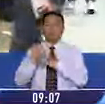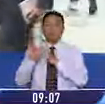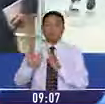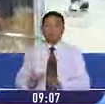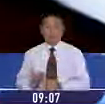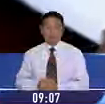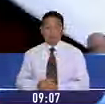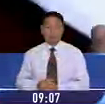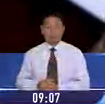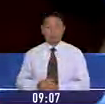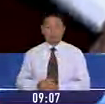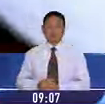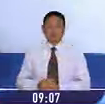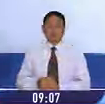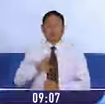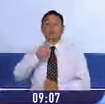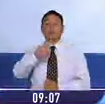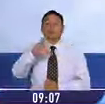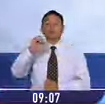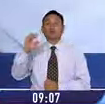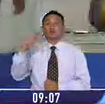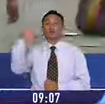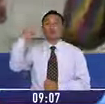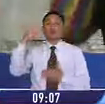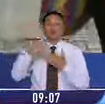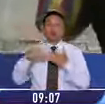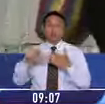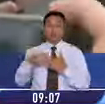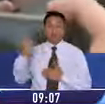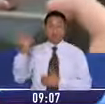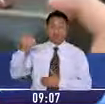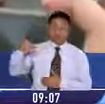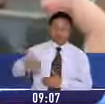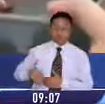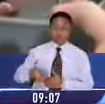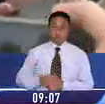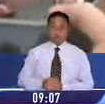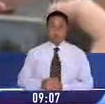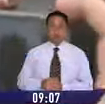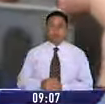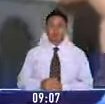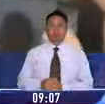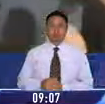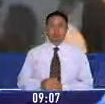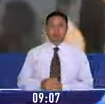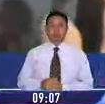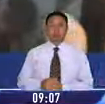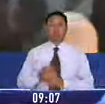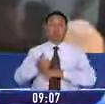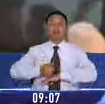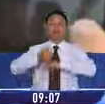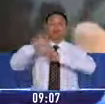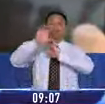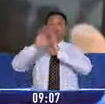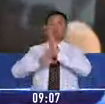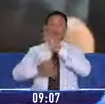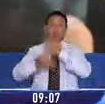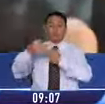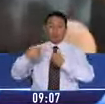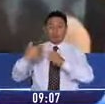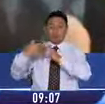que significará que 200 millones de dólares regresen a sus hogares. Ya ha sido enviada a la Corte Constitucional el